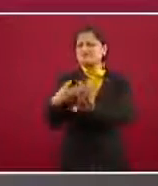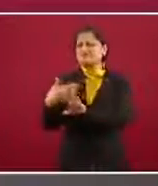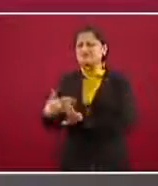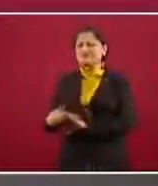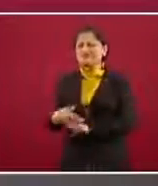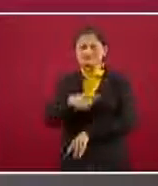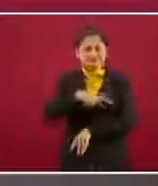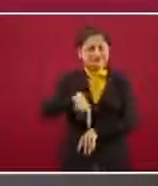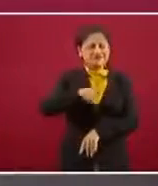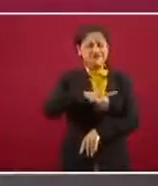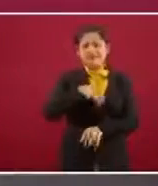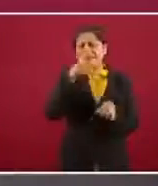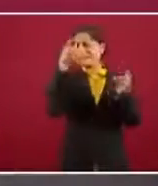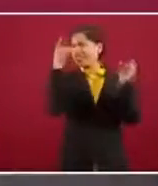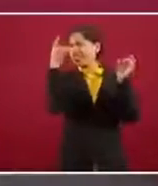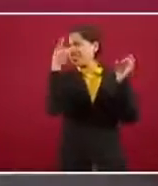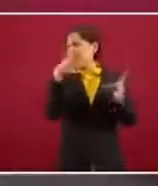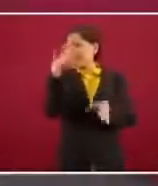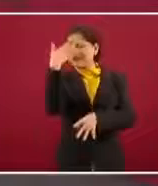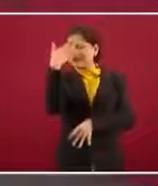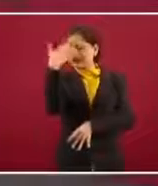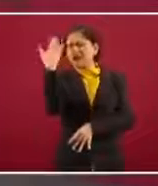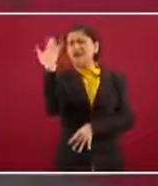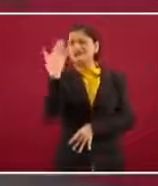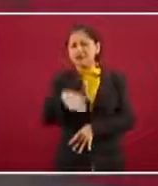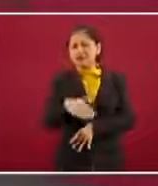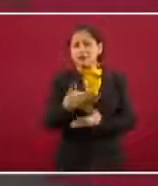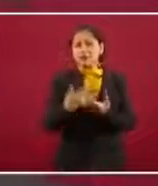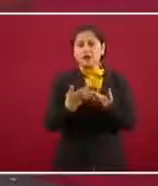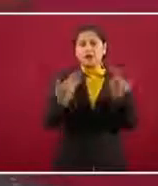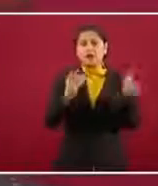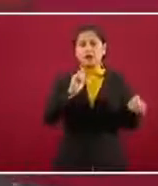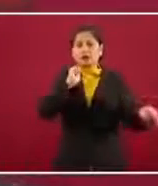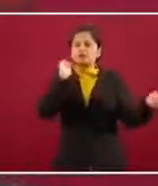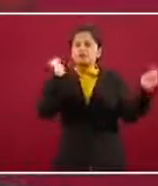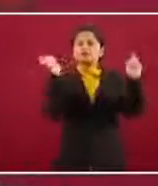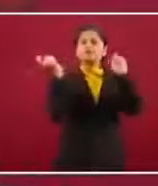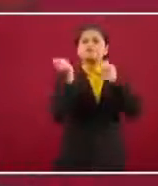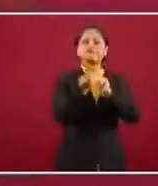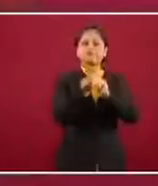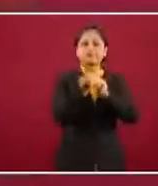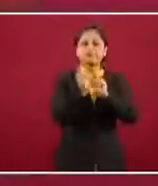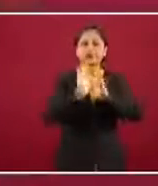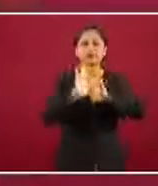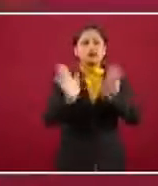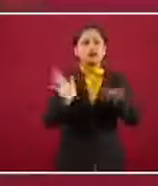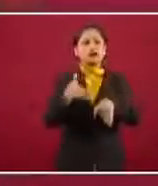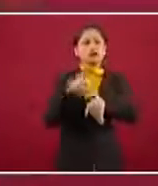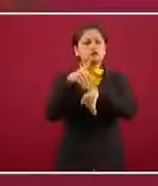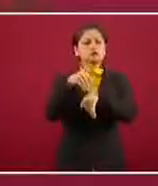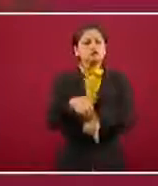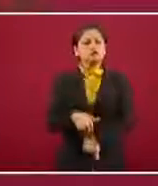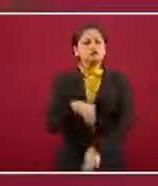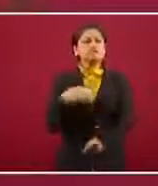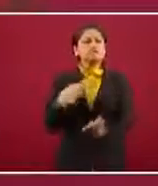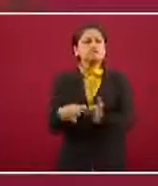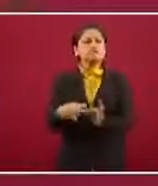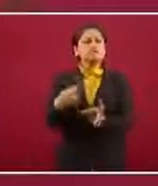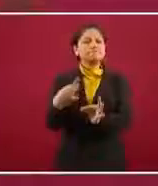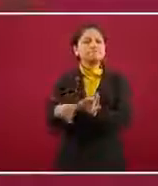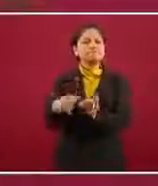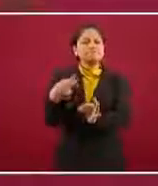y ya están aceptando las nuevas reglas, la nueva realidad. Son muy